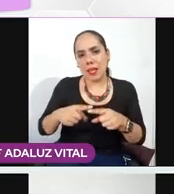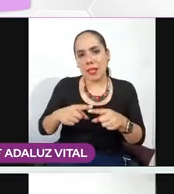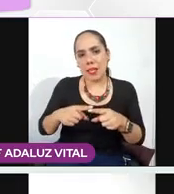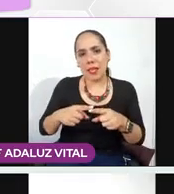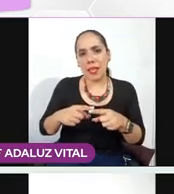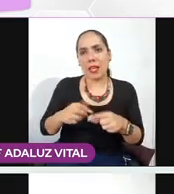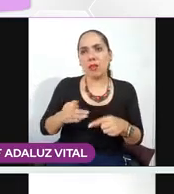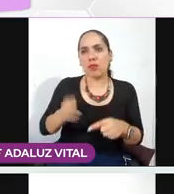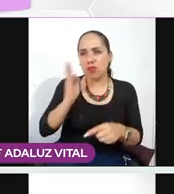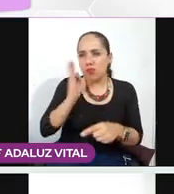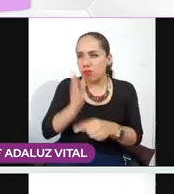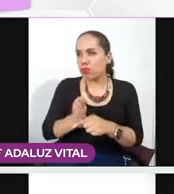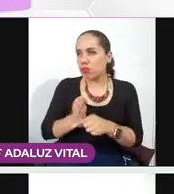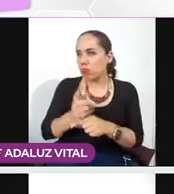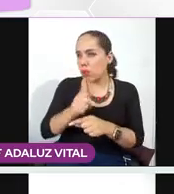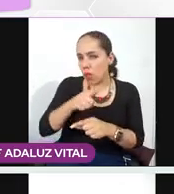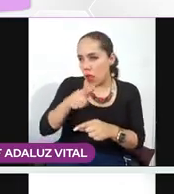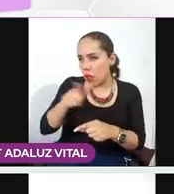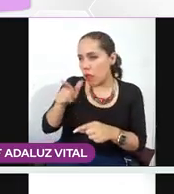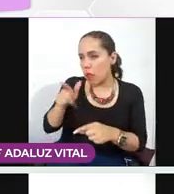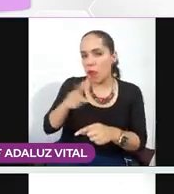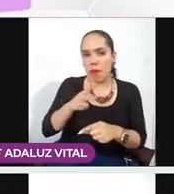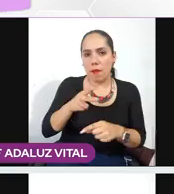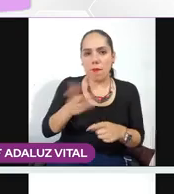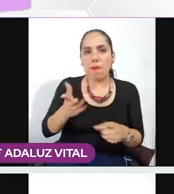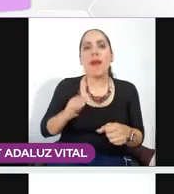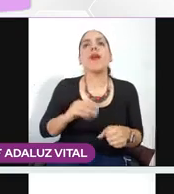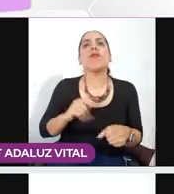ser mi verdadera red de apoyo, ¿no?